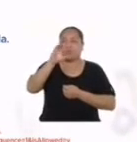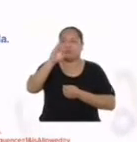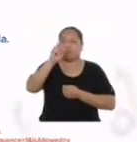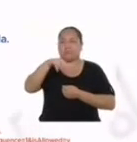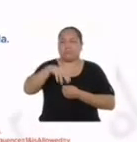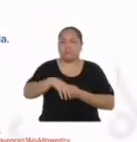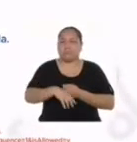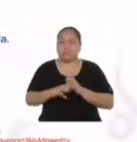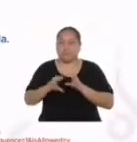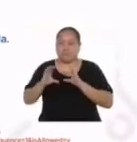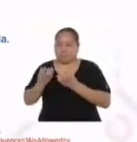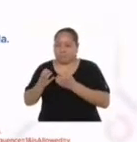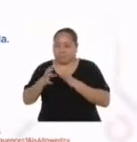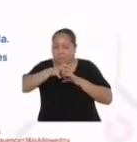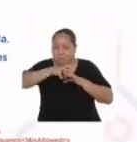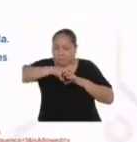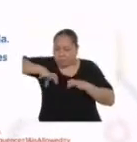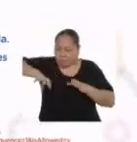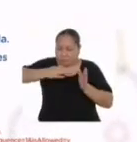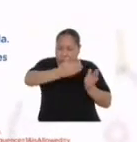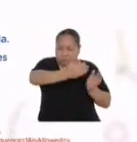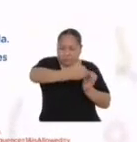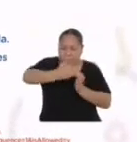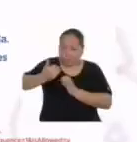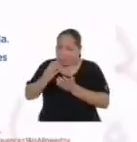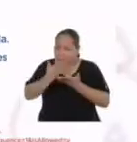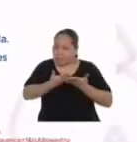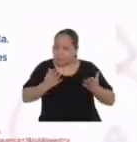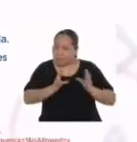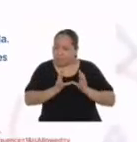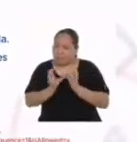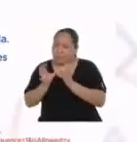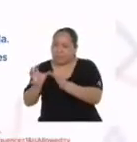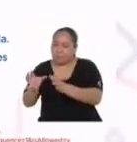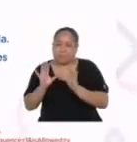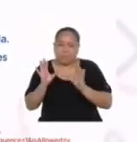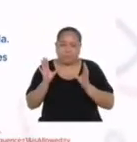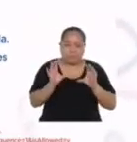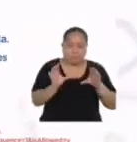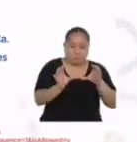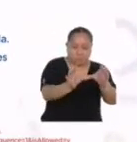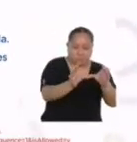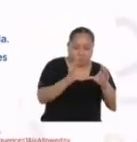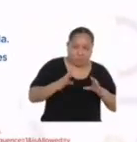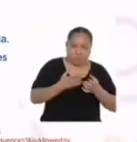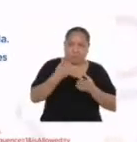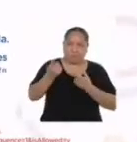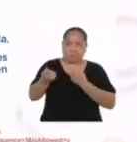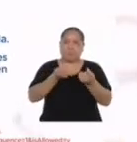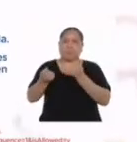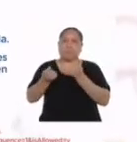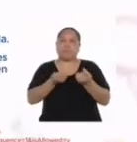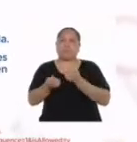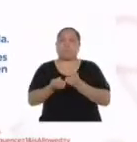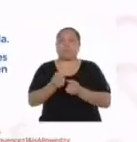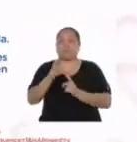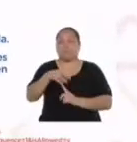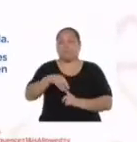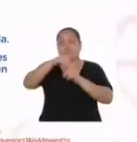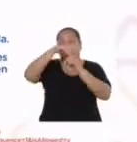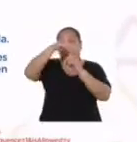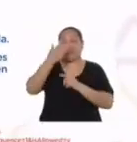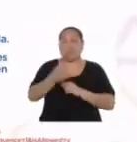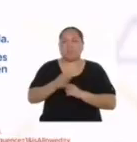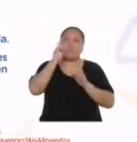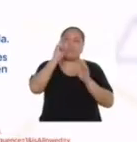de agrupar determinados componentes o elementos físicos de los residuos sólidos para ser manejados en forma